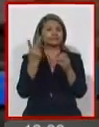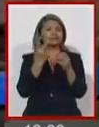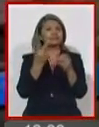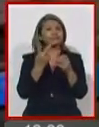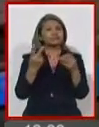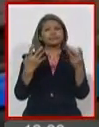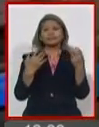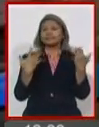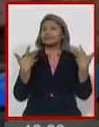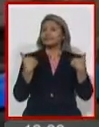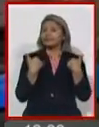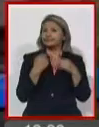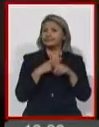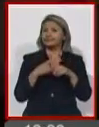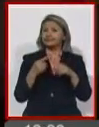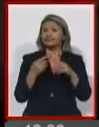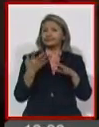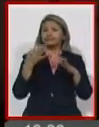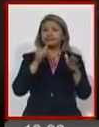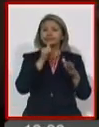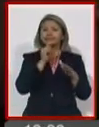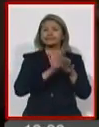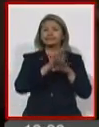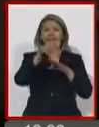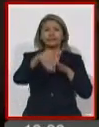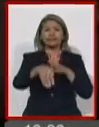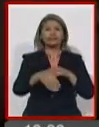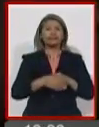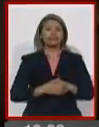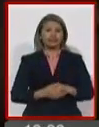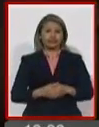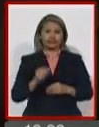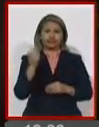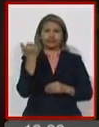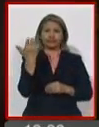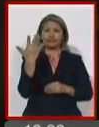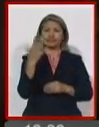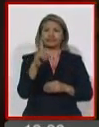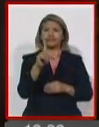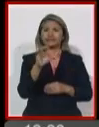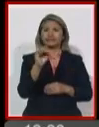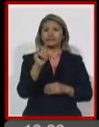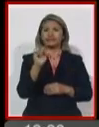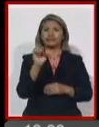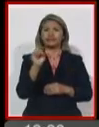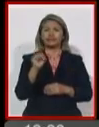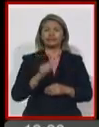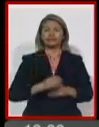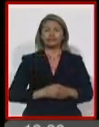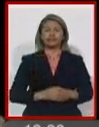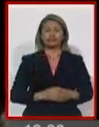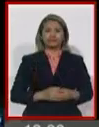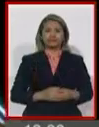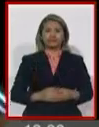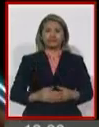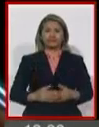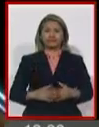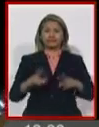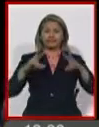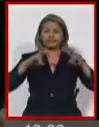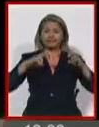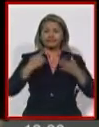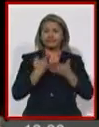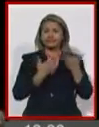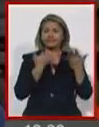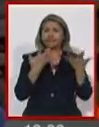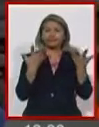ambos motorizados queden prácticamente dentro del canal de drenaje de la parada 15, zona de Los Lotes. Estamos investigando este